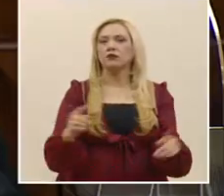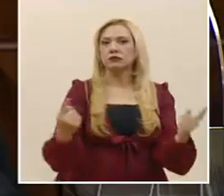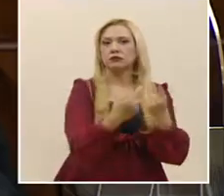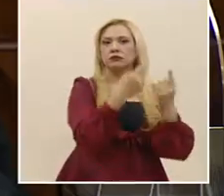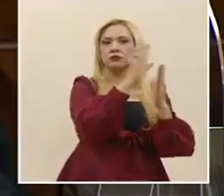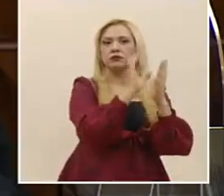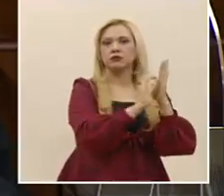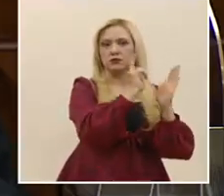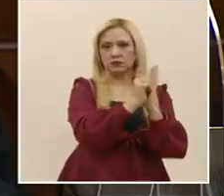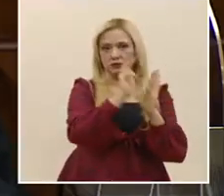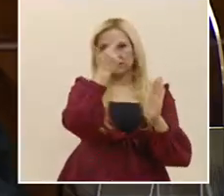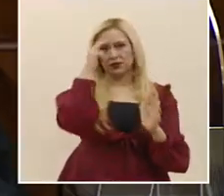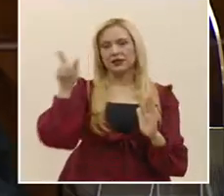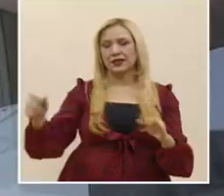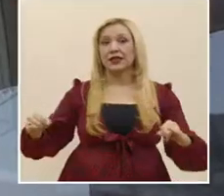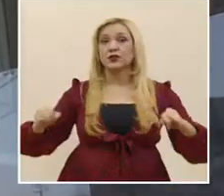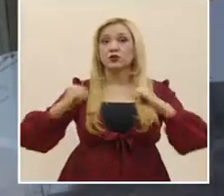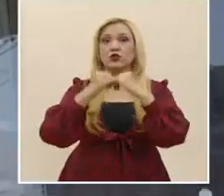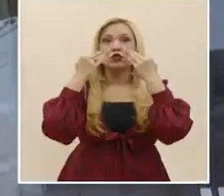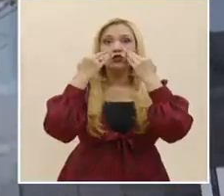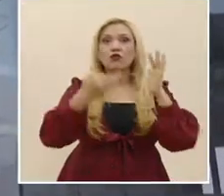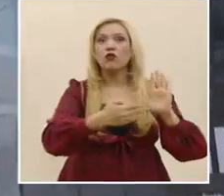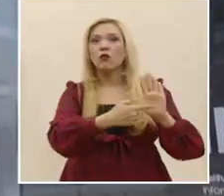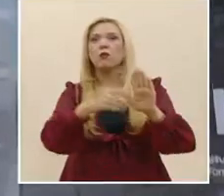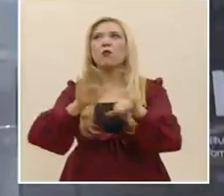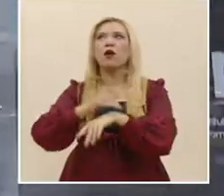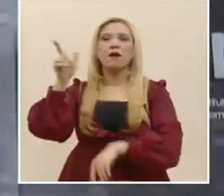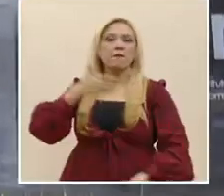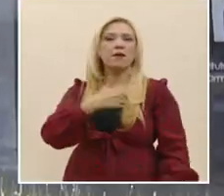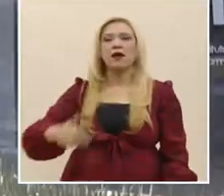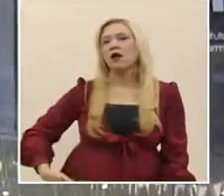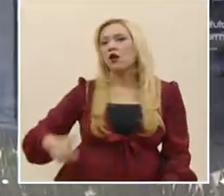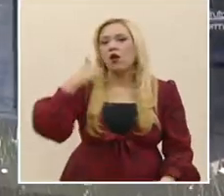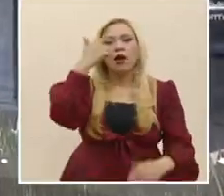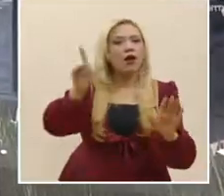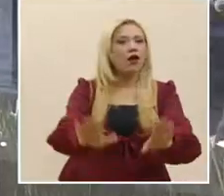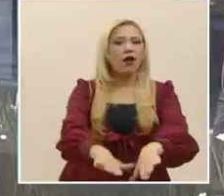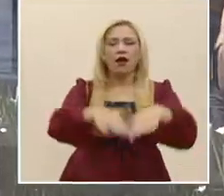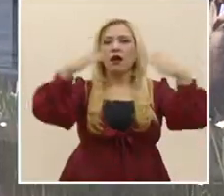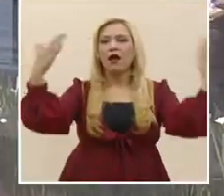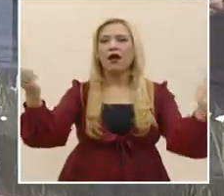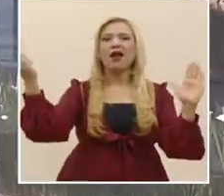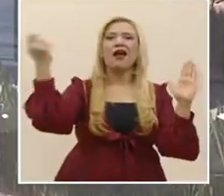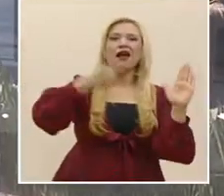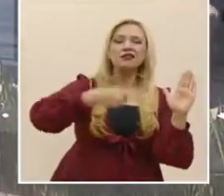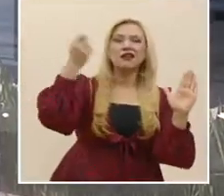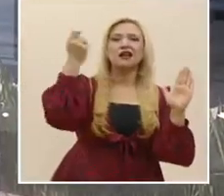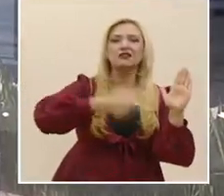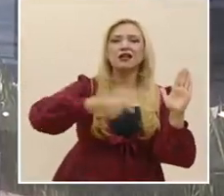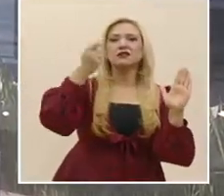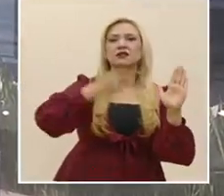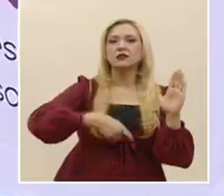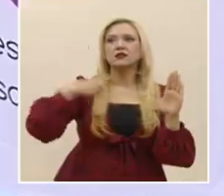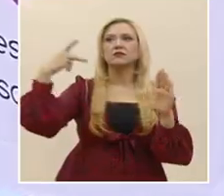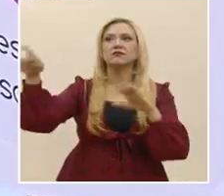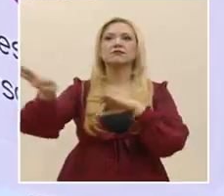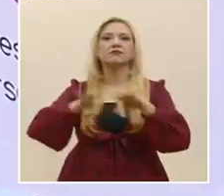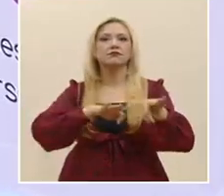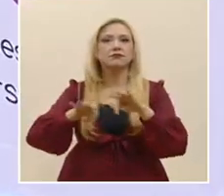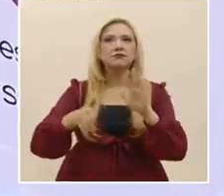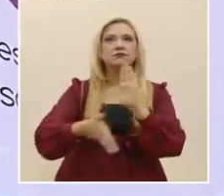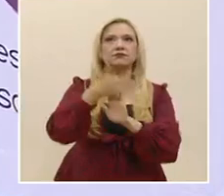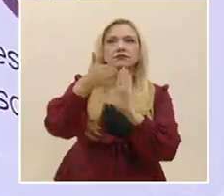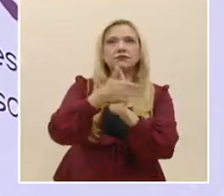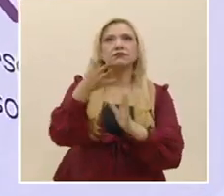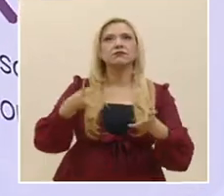constitucional que presentó el INAI en contra del acuerdo del Ejecutivo Federal que clasificó como de interés público y de seguridad nacional